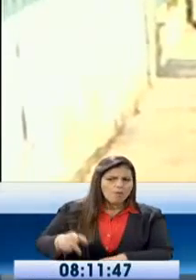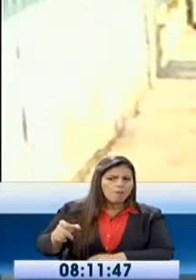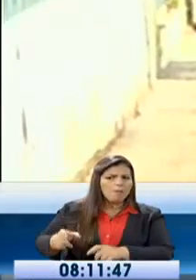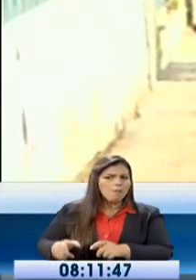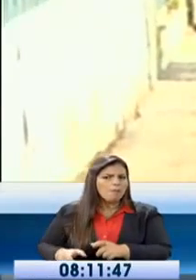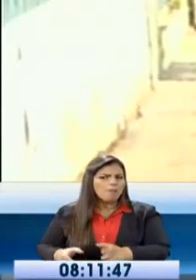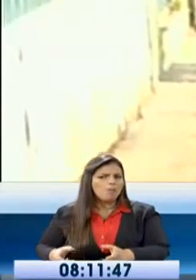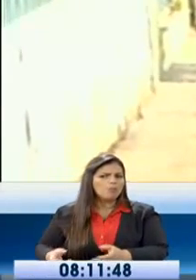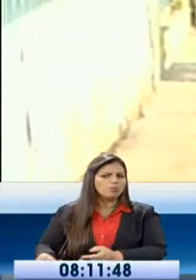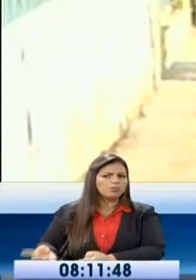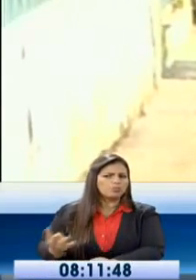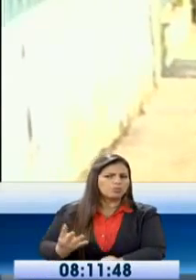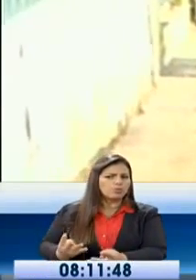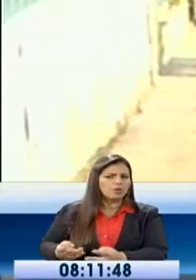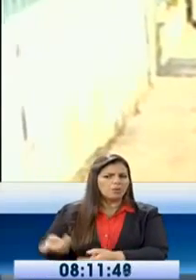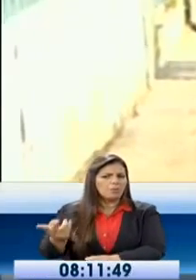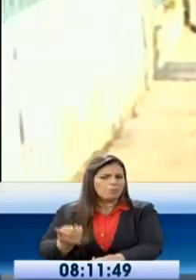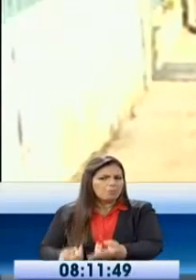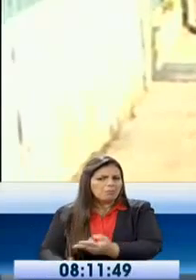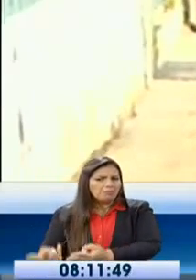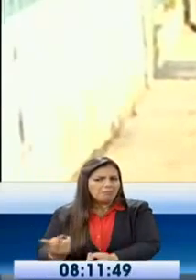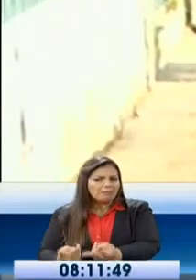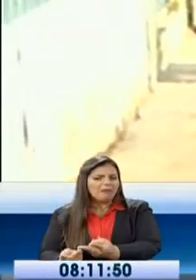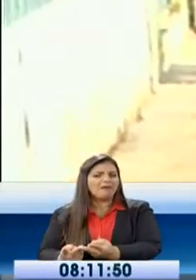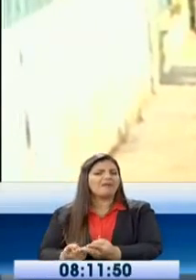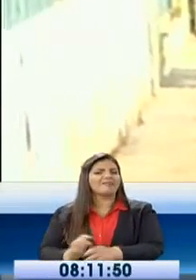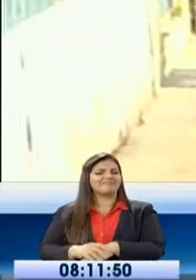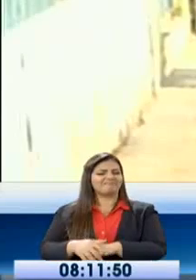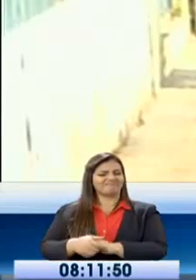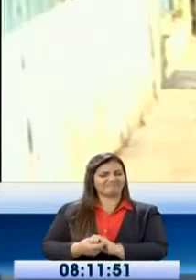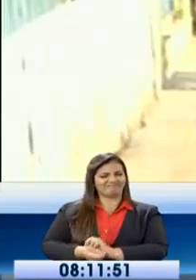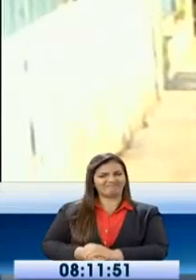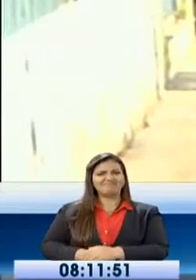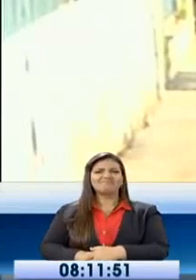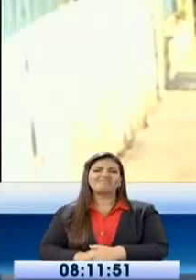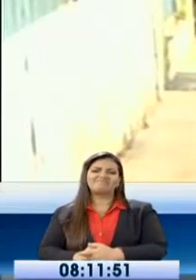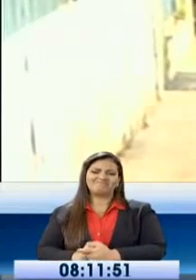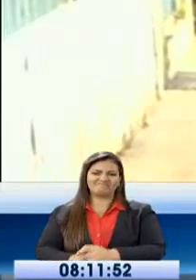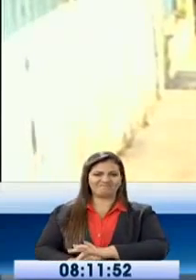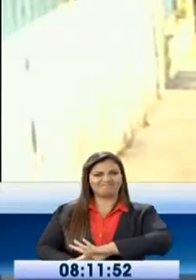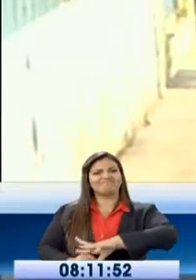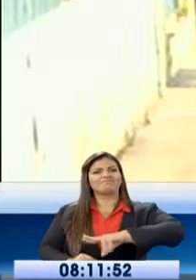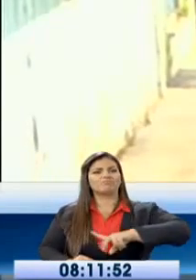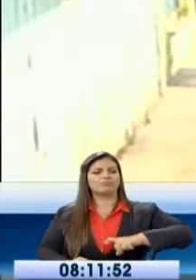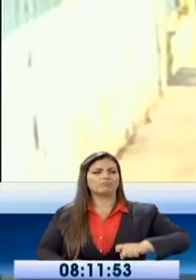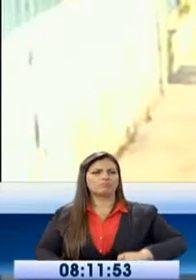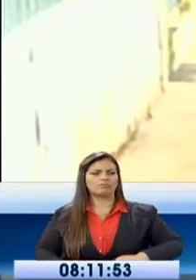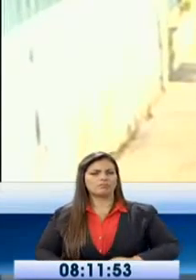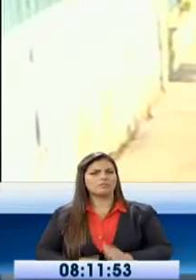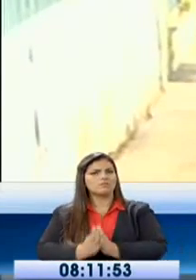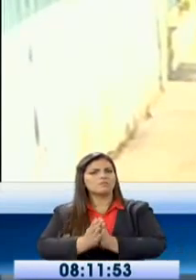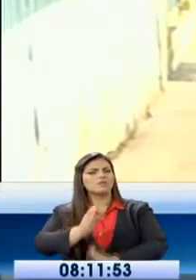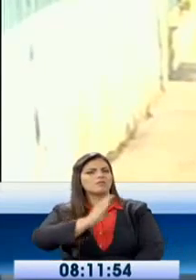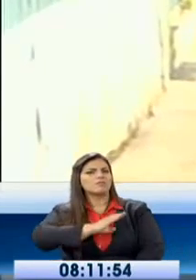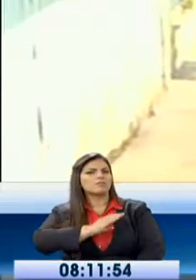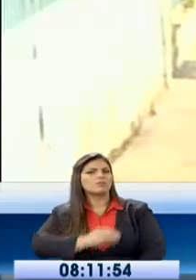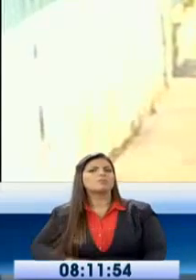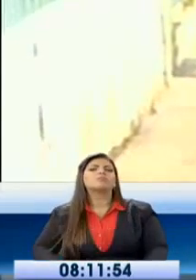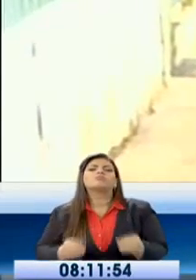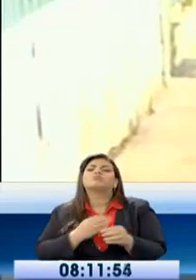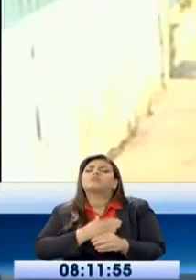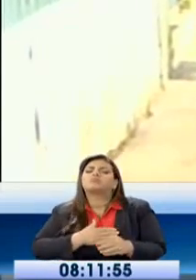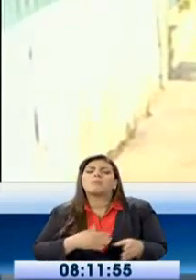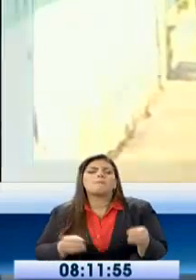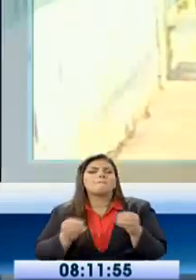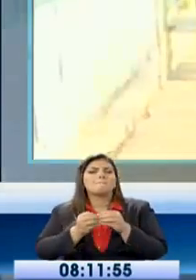seguridades un poco leves. Así que hacemos un llamado también a la Policía Nacional para que haga más patrullajes en esta zona, porque al parecer ya lo han cogido como el